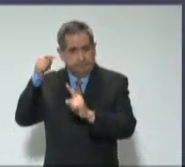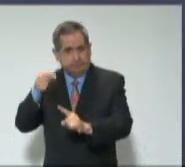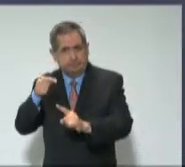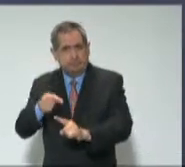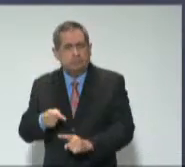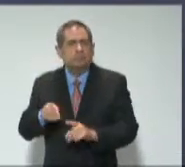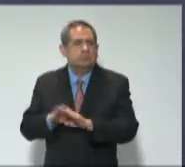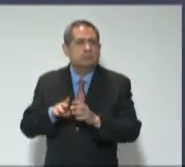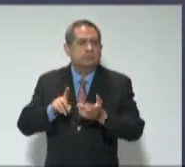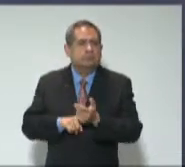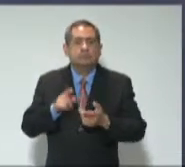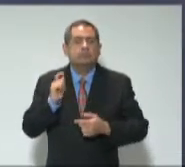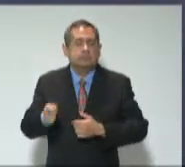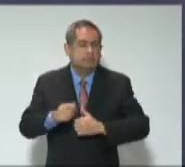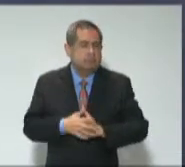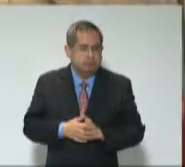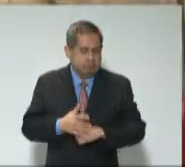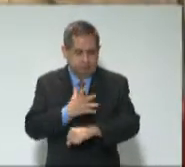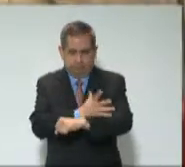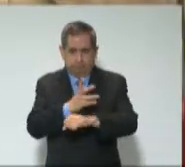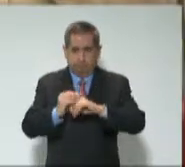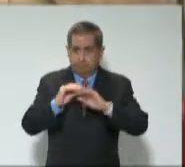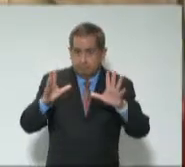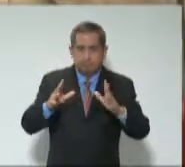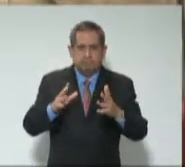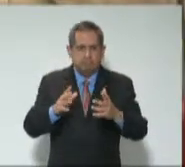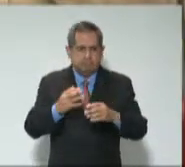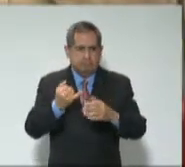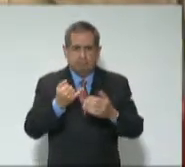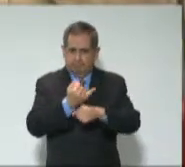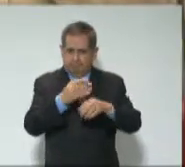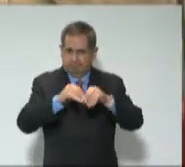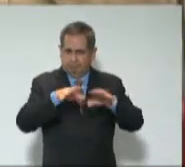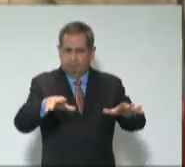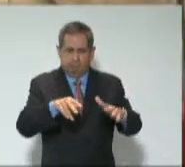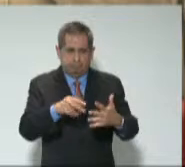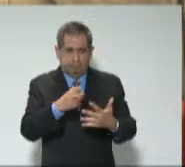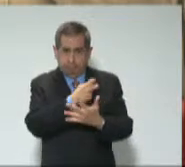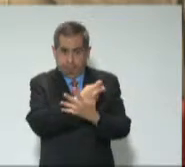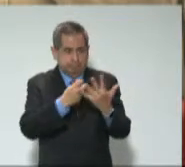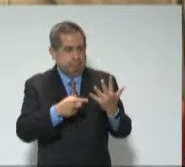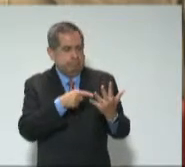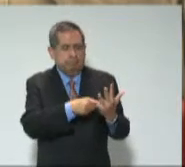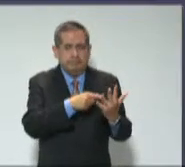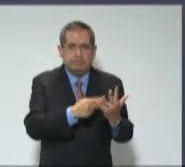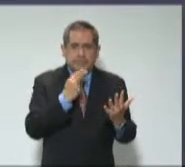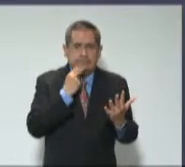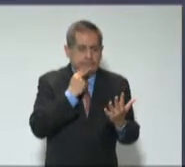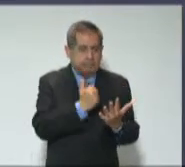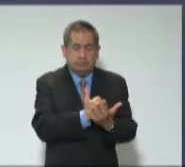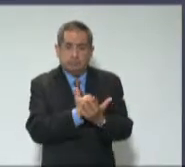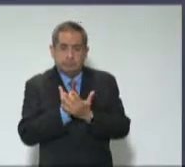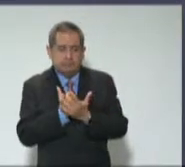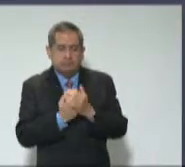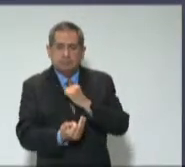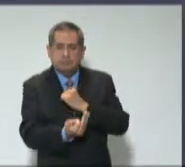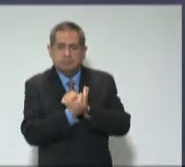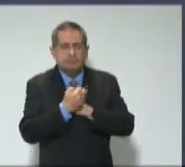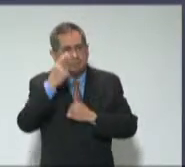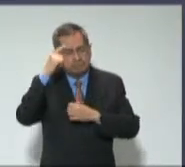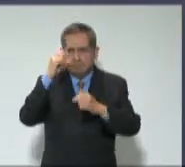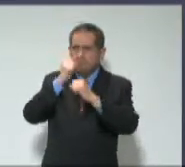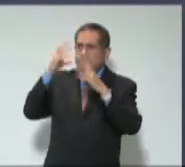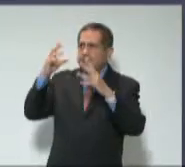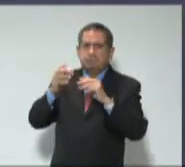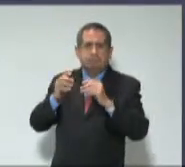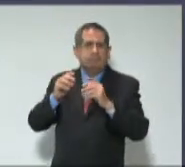ASUME que la transparencia y el acceso a la información constituyen herramientas estratégicas para enfrentar los desafíos de